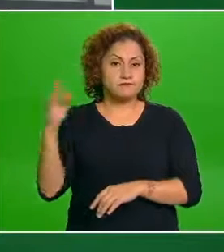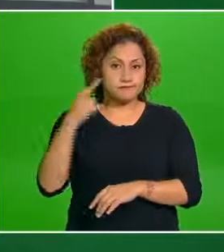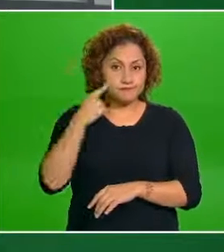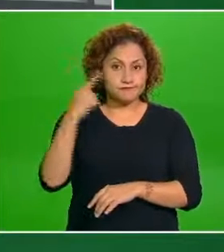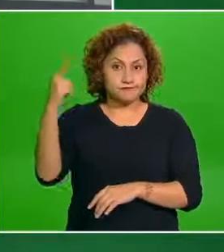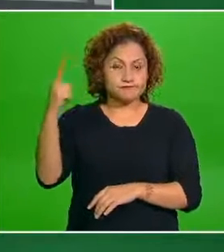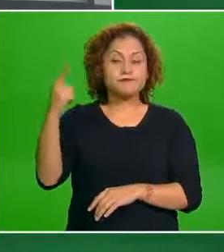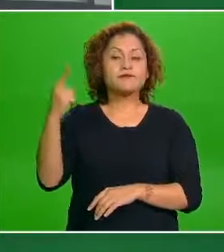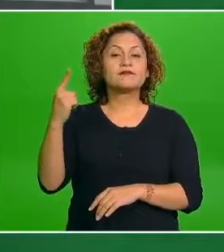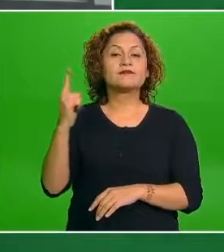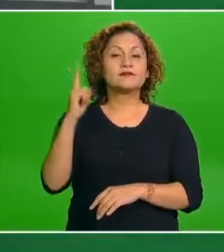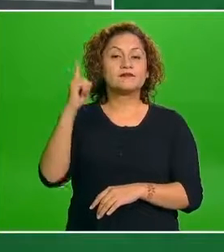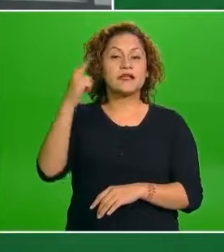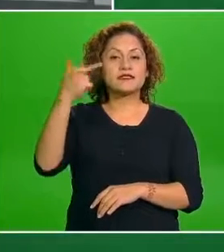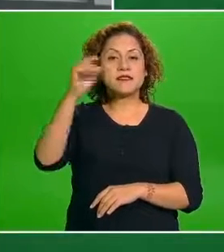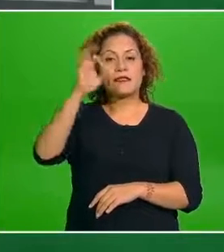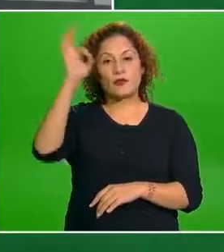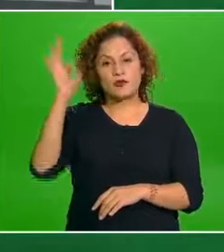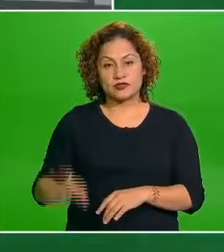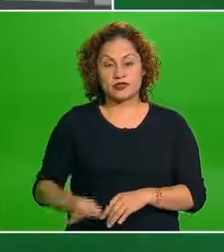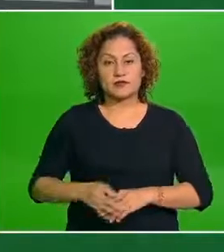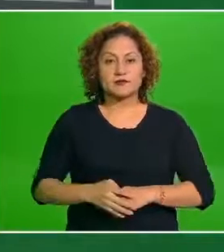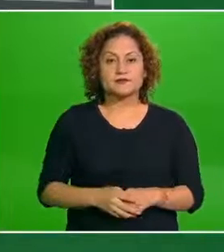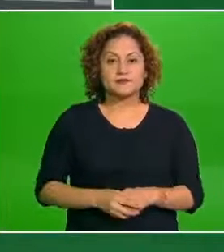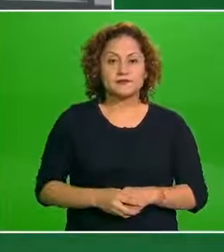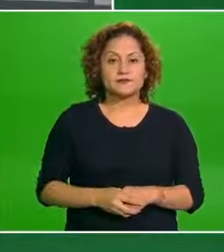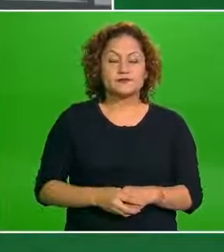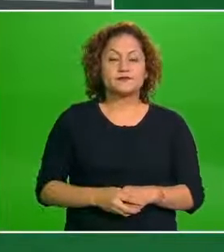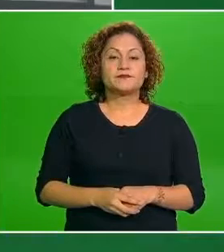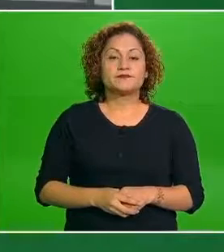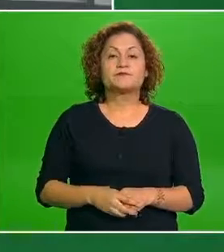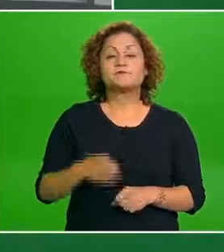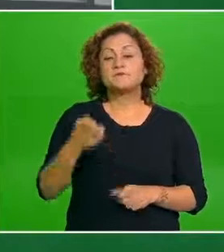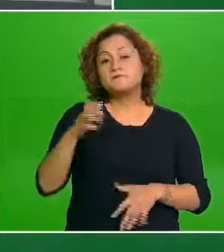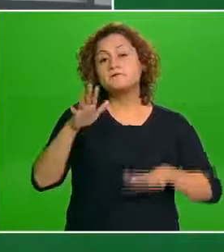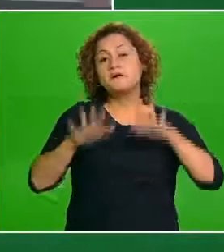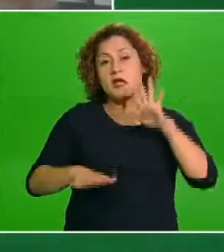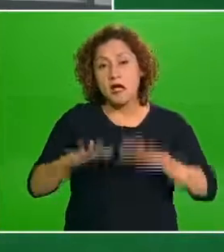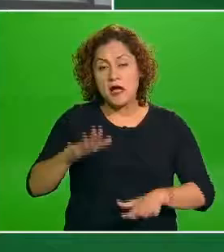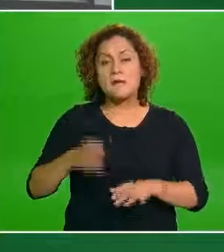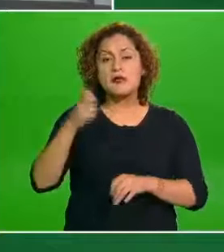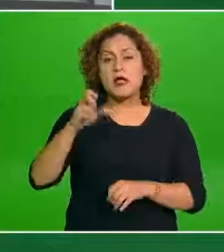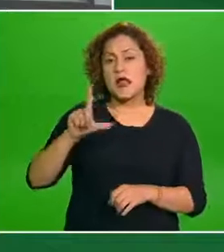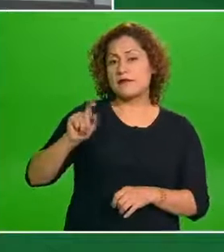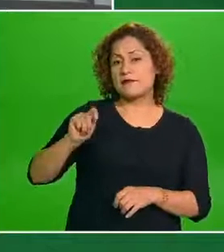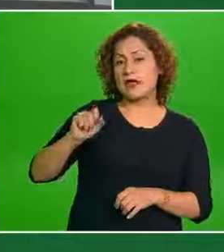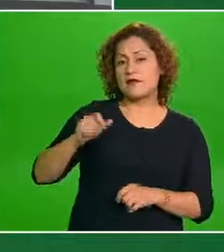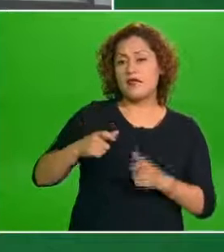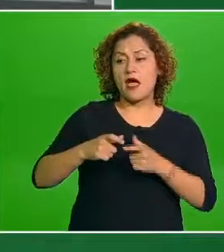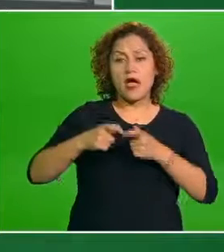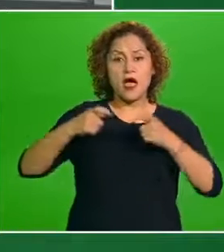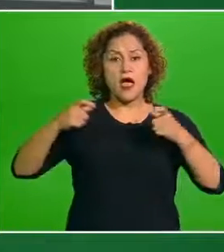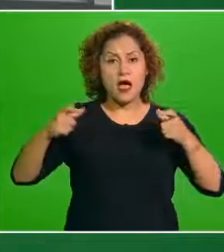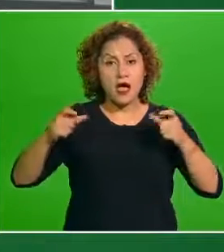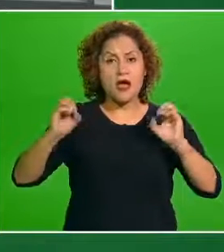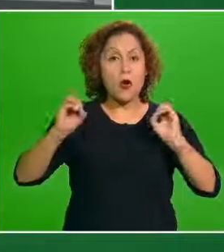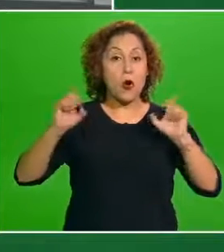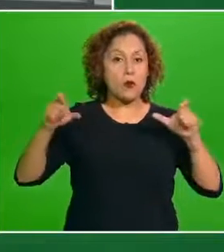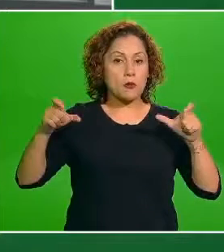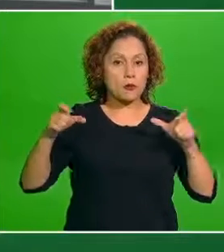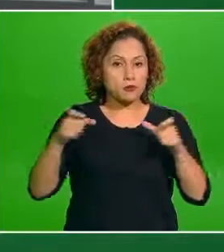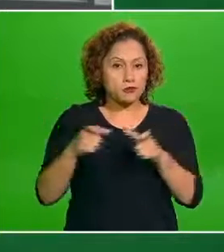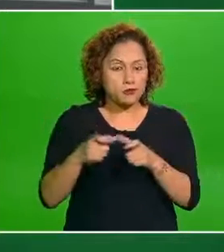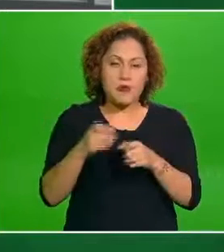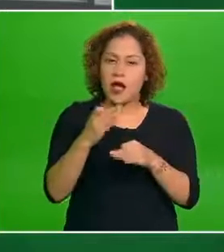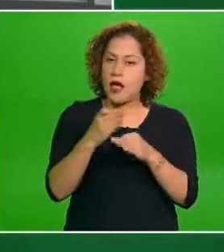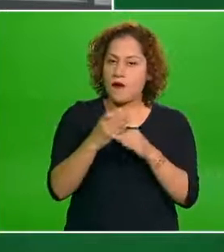hoy al 7%. ¿No? Tenemos momentos en los que esta letalidad incrementa o que esta letalidad en un momento dado podría disminuir, que no ha